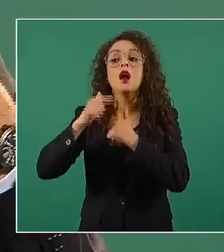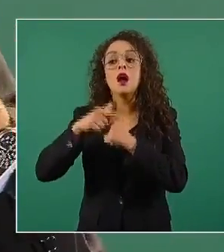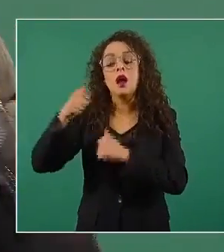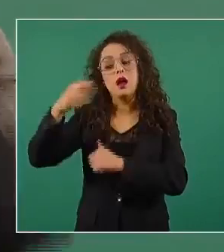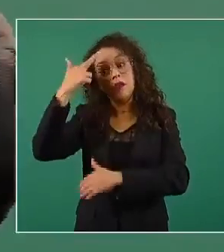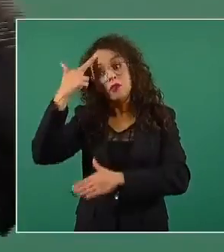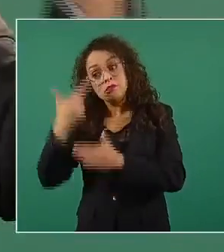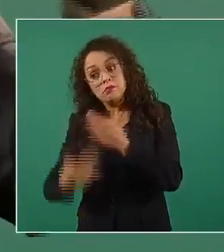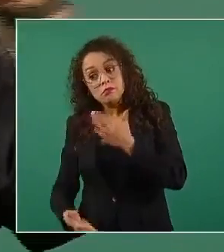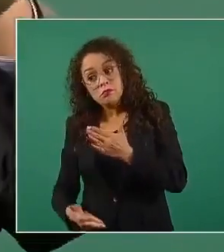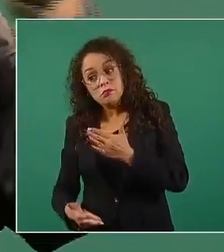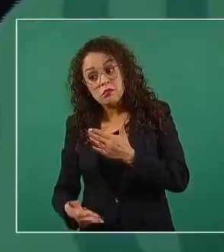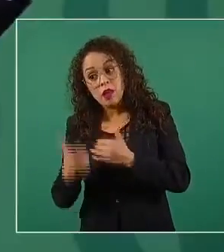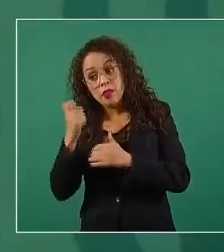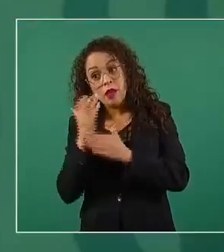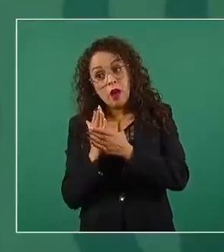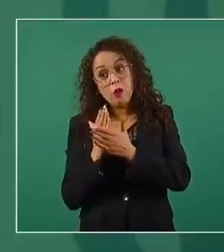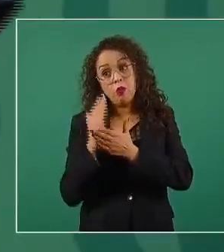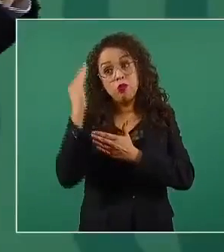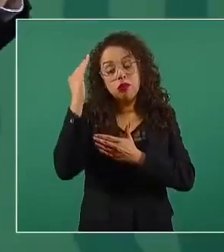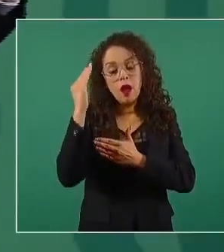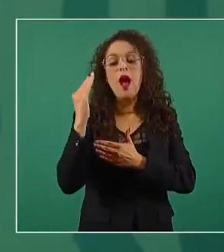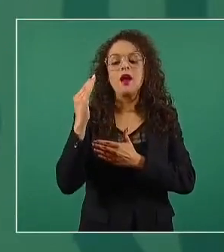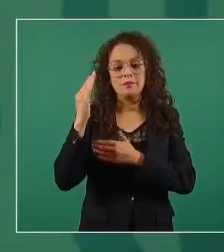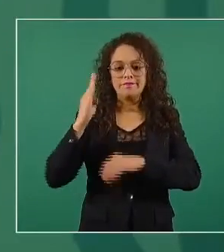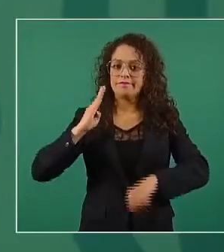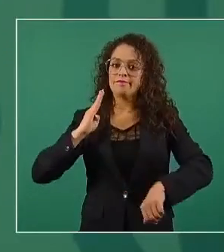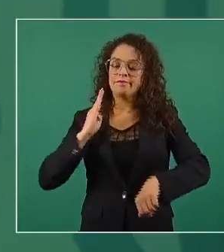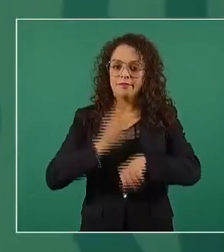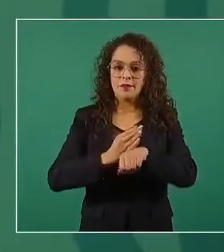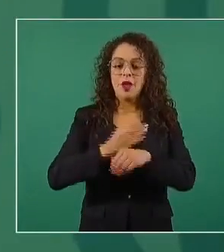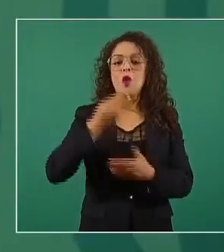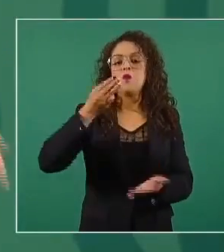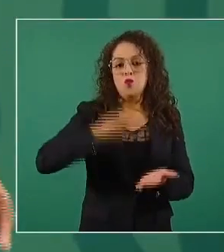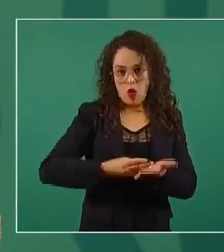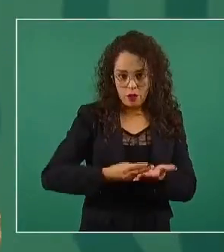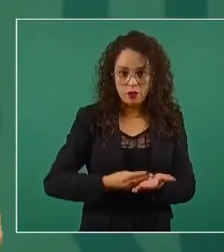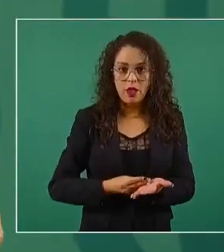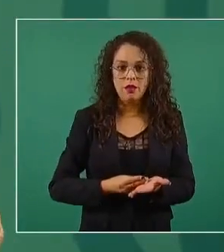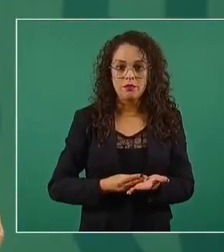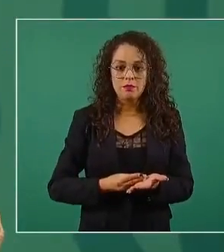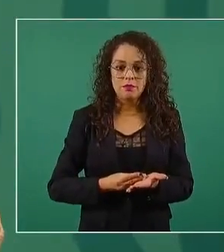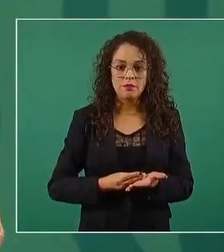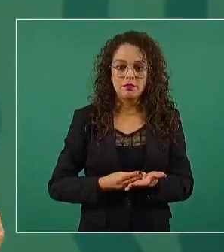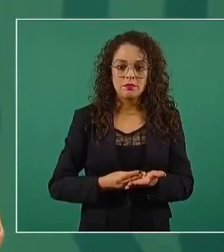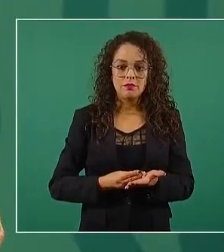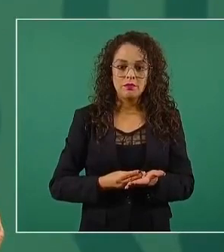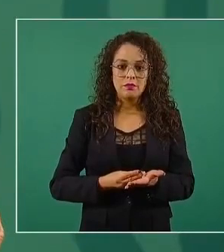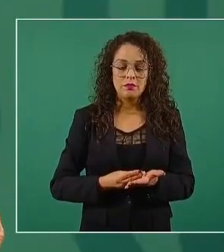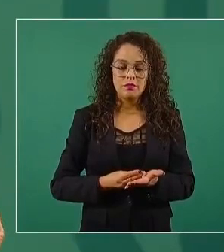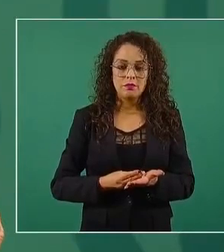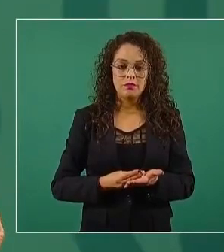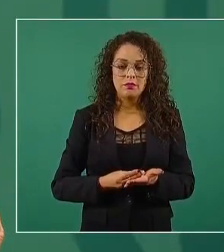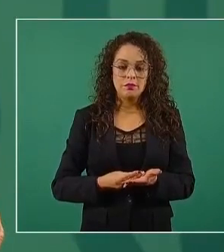Entonces, sí, precio máximo. Ahora cumplieron y yo les agradezco mucho